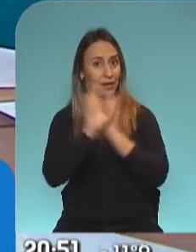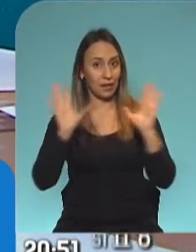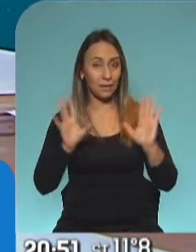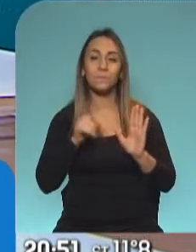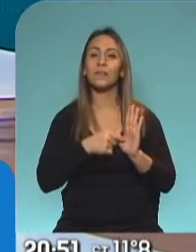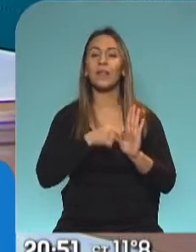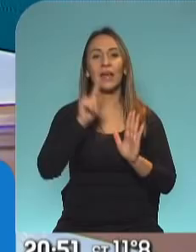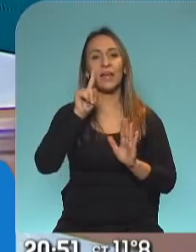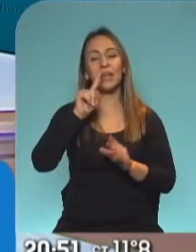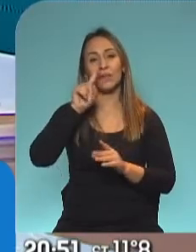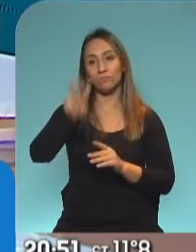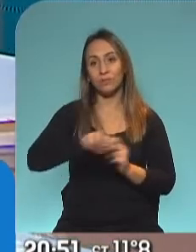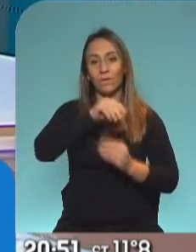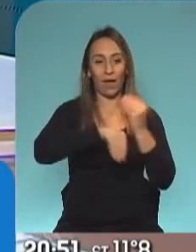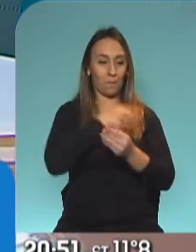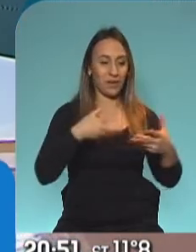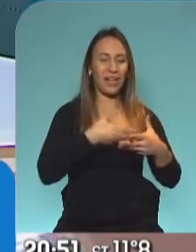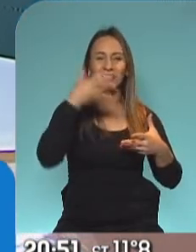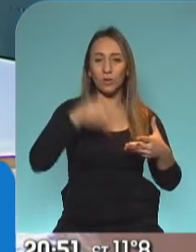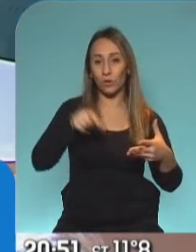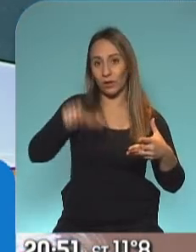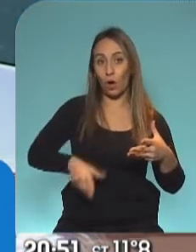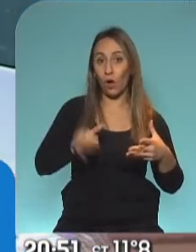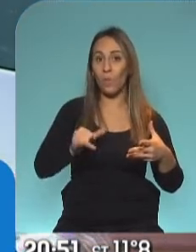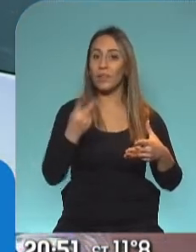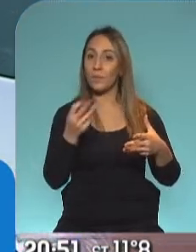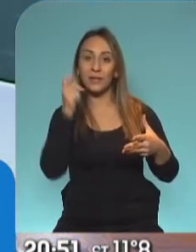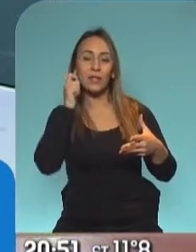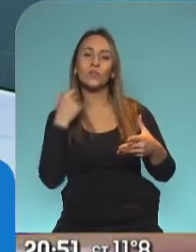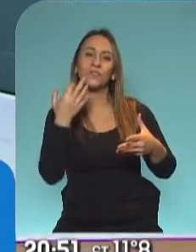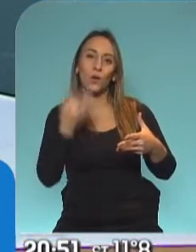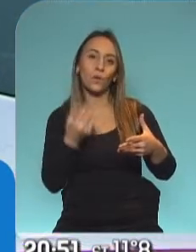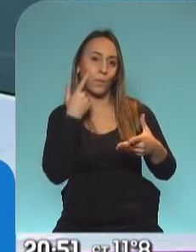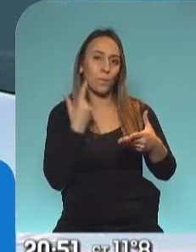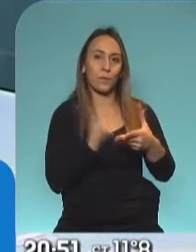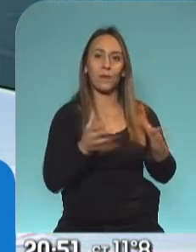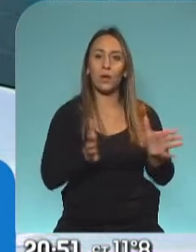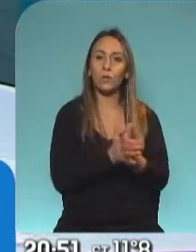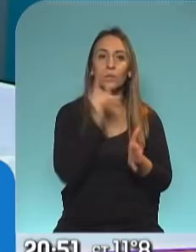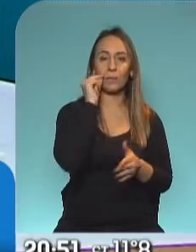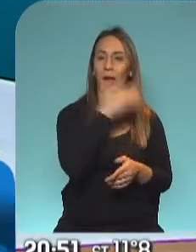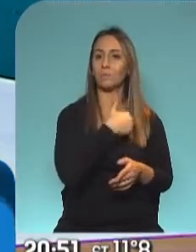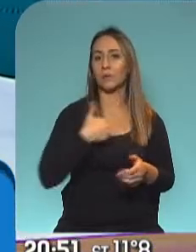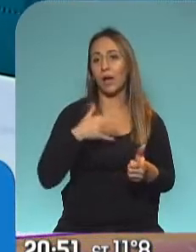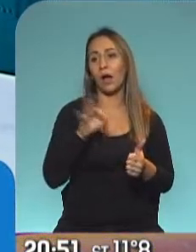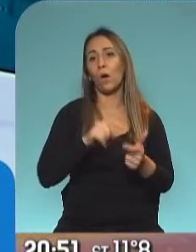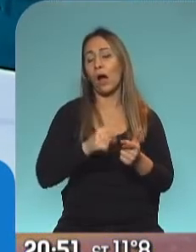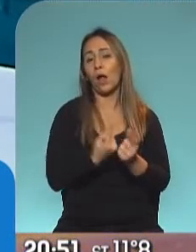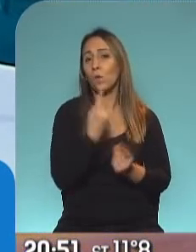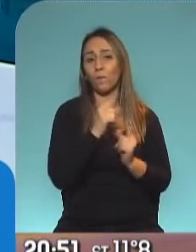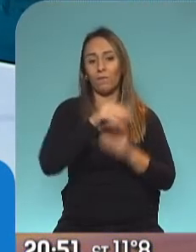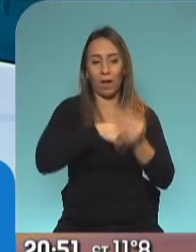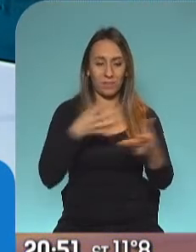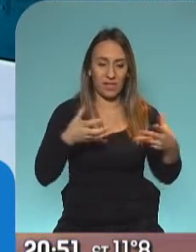familiar, seguramente este joven de 20 años puede vivir con su papá o su mamá o con algún miembro de ese grupo familiar